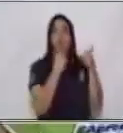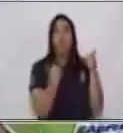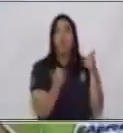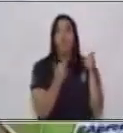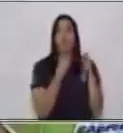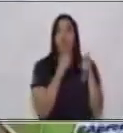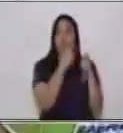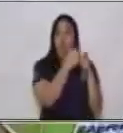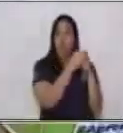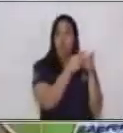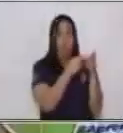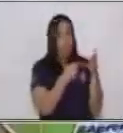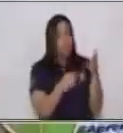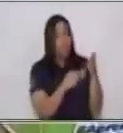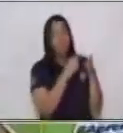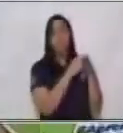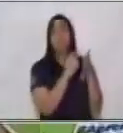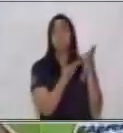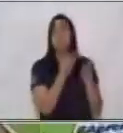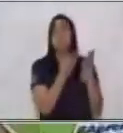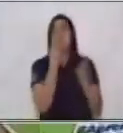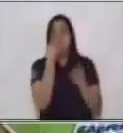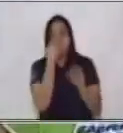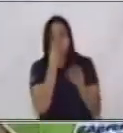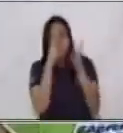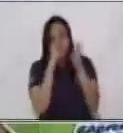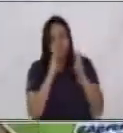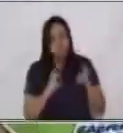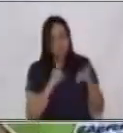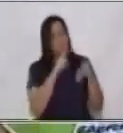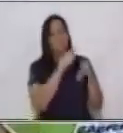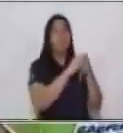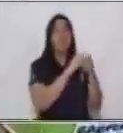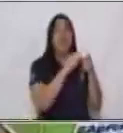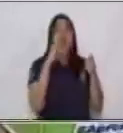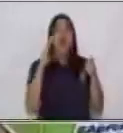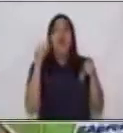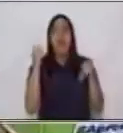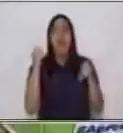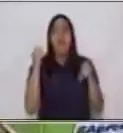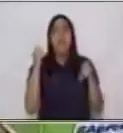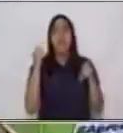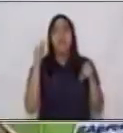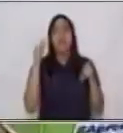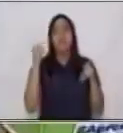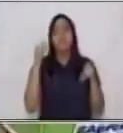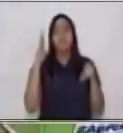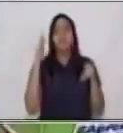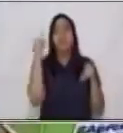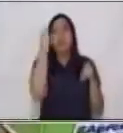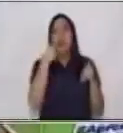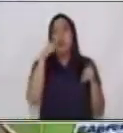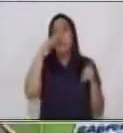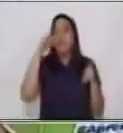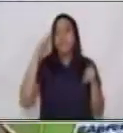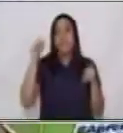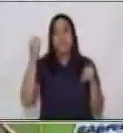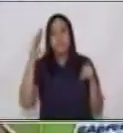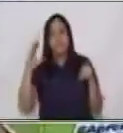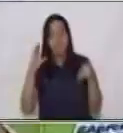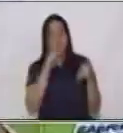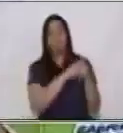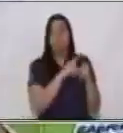algún momento en los trabajos científicos que ellos le llaman abstract, es decir, un extracto de esa